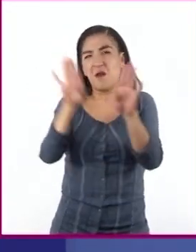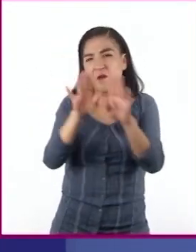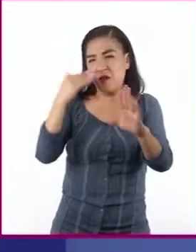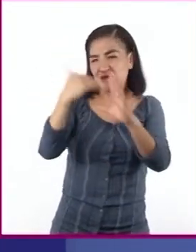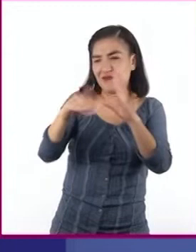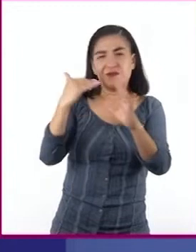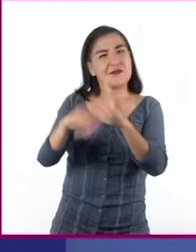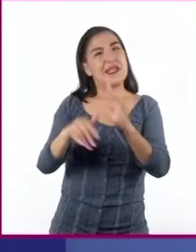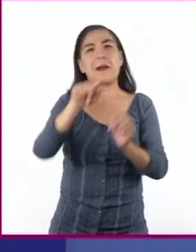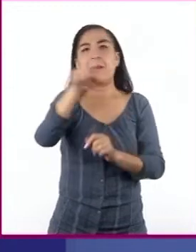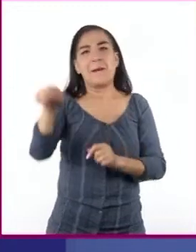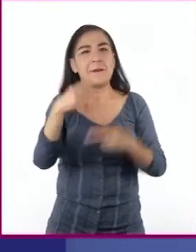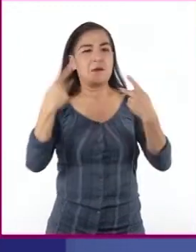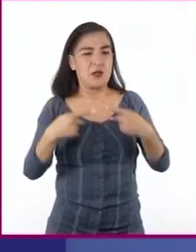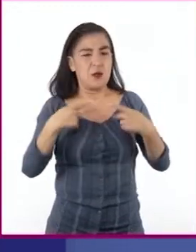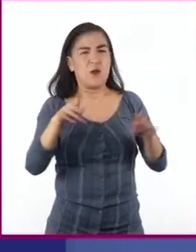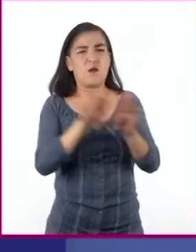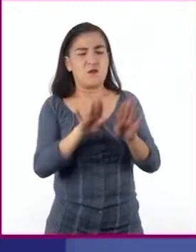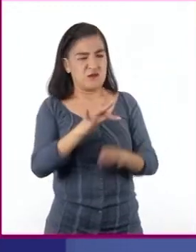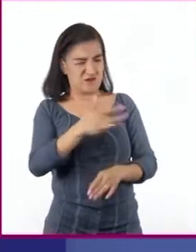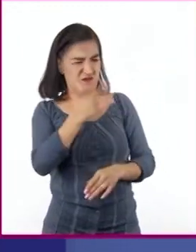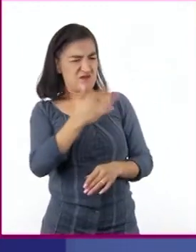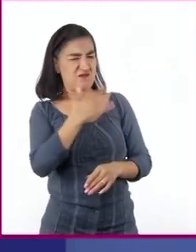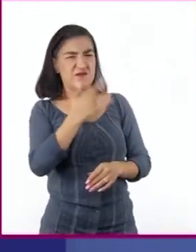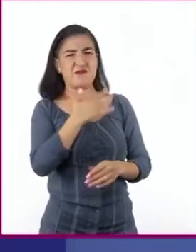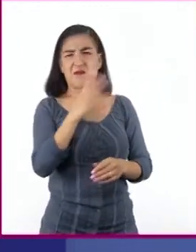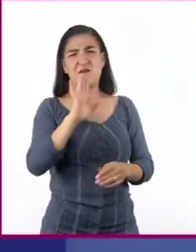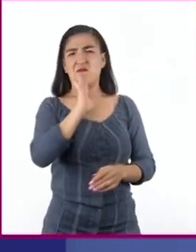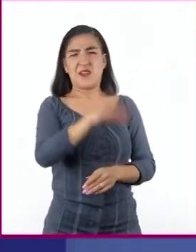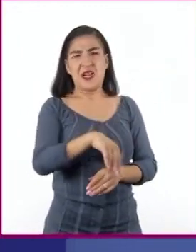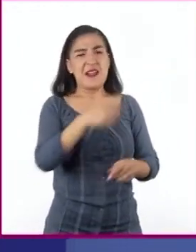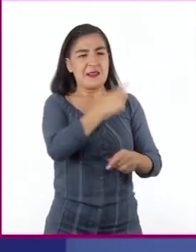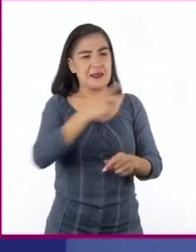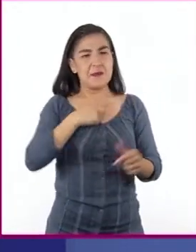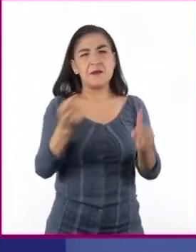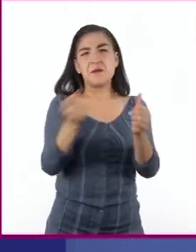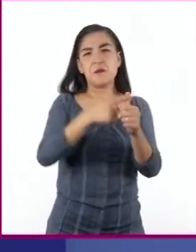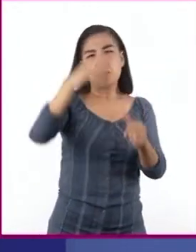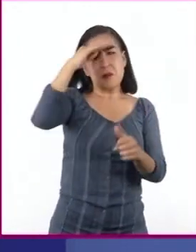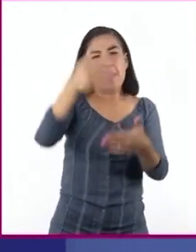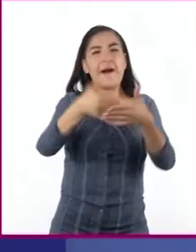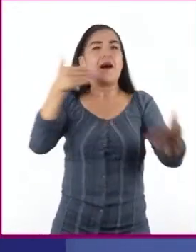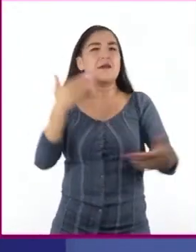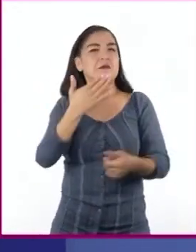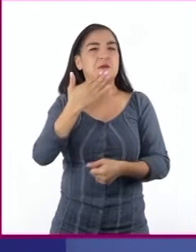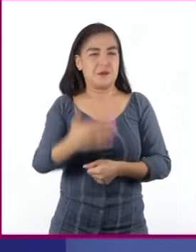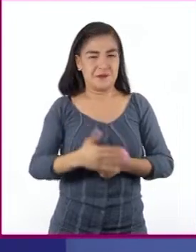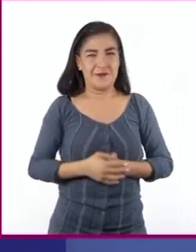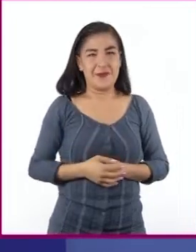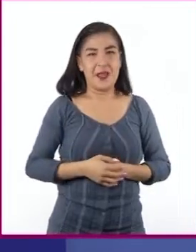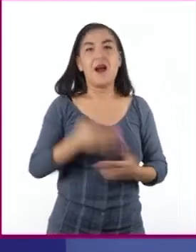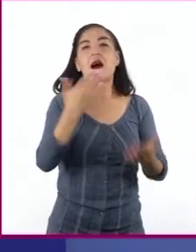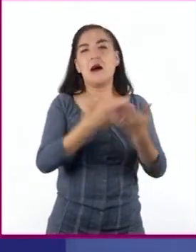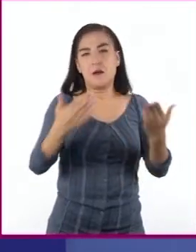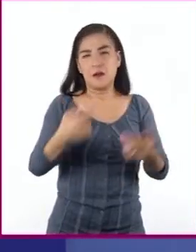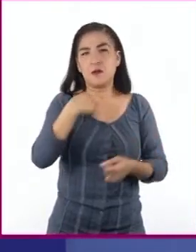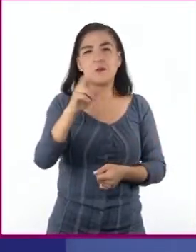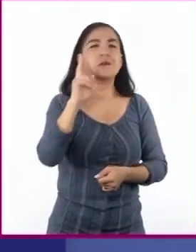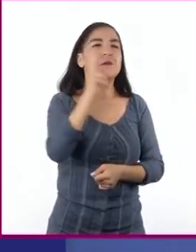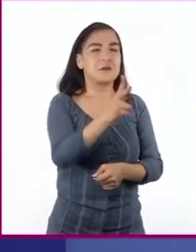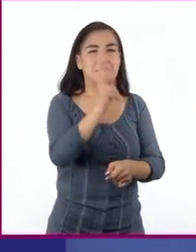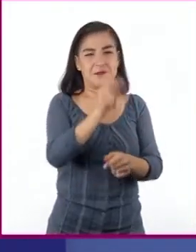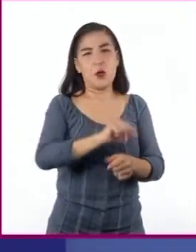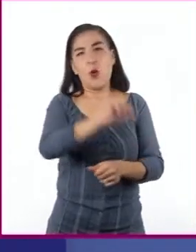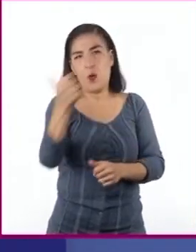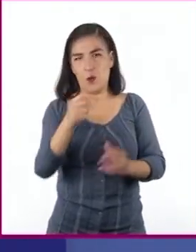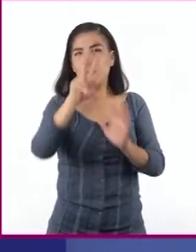es importante tener una postura crítica? Ahora, les invito a ver y escuchar el siguiente video, en